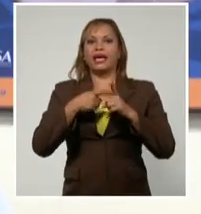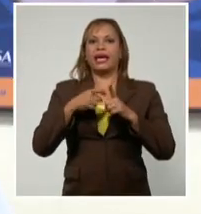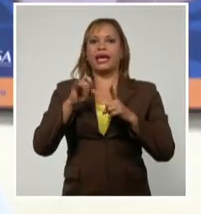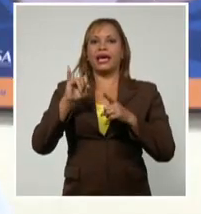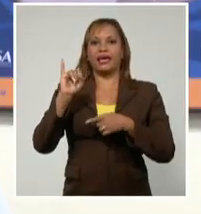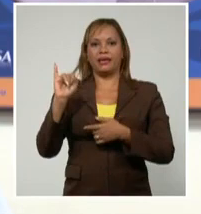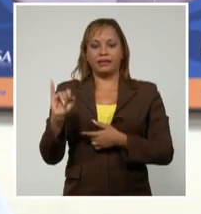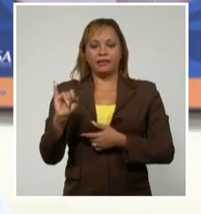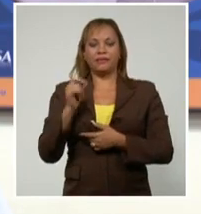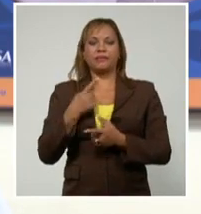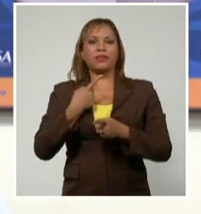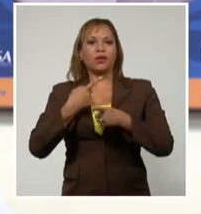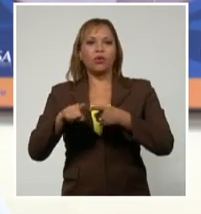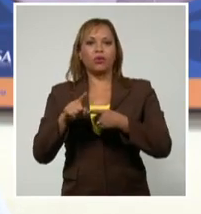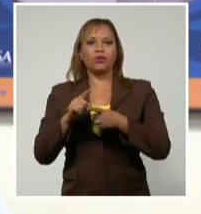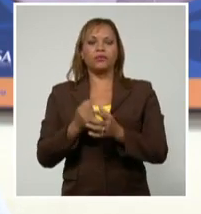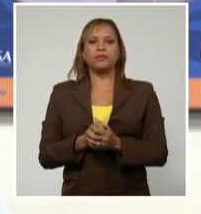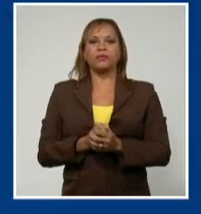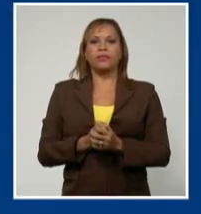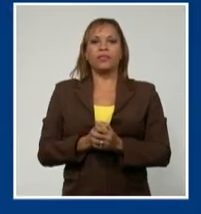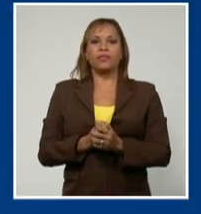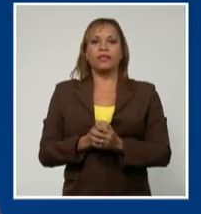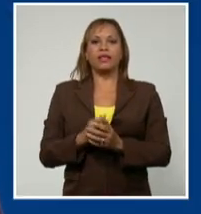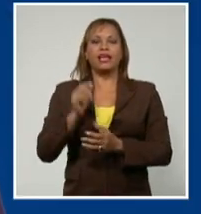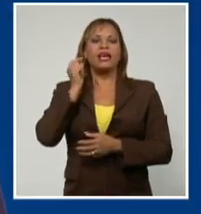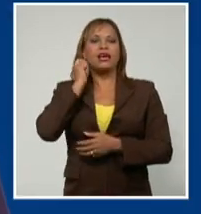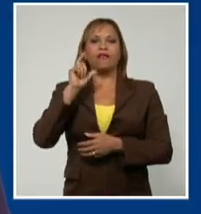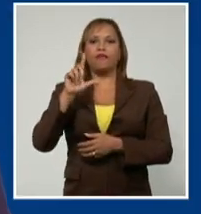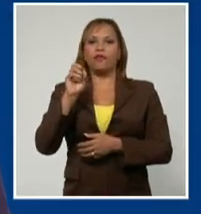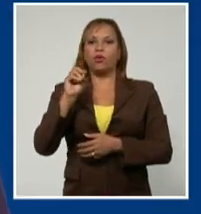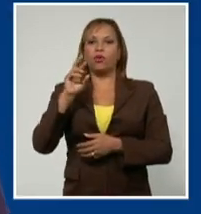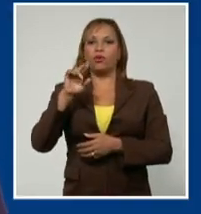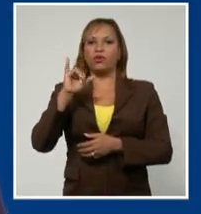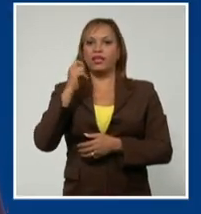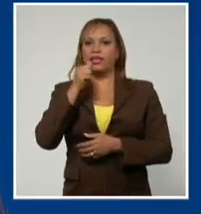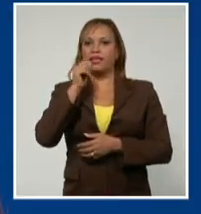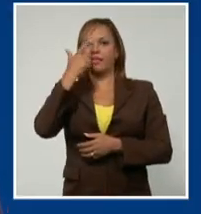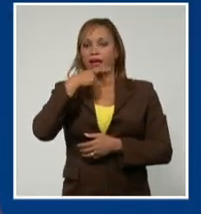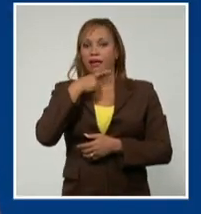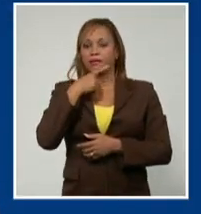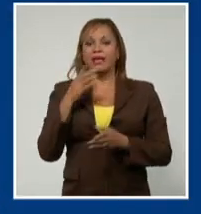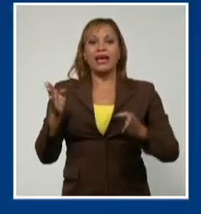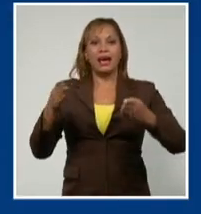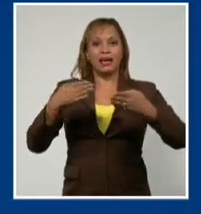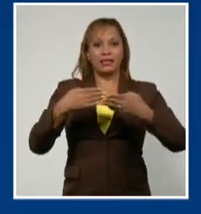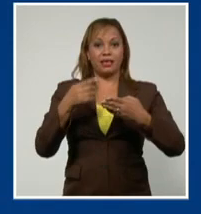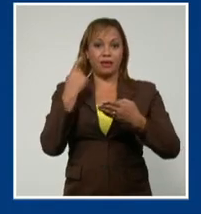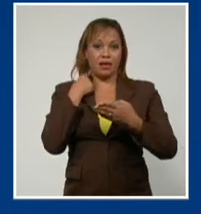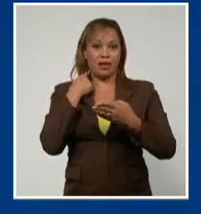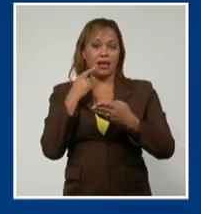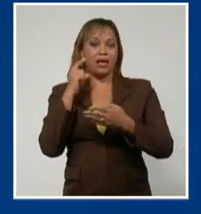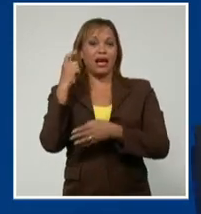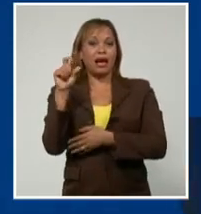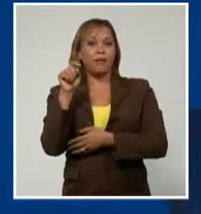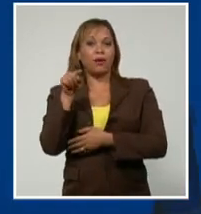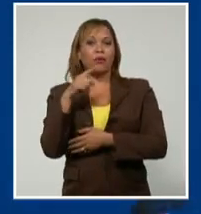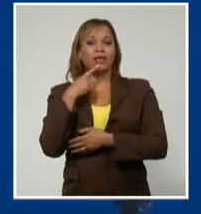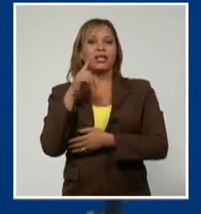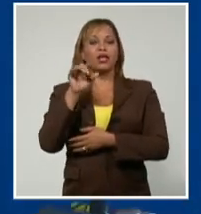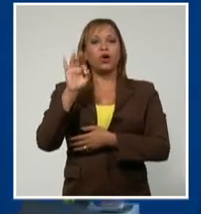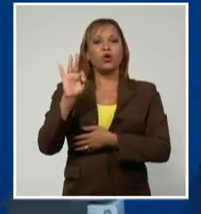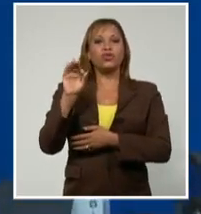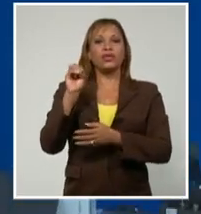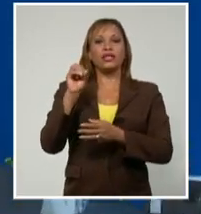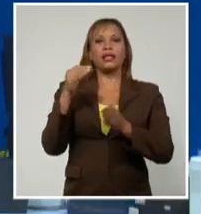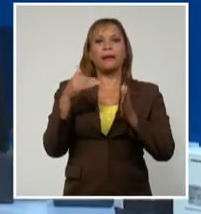y además en el Calle Agramonte, en Florida. Al cierre del mes de julio del año en curso, la provincia agramontina cuenta con más de 80.000 líneas